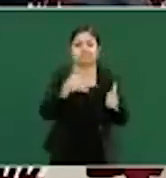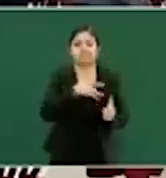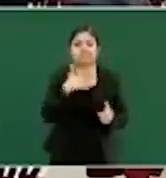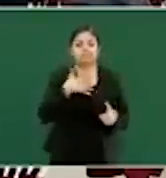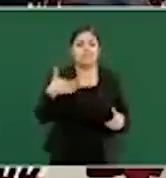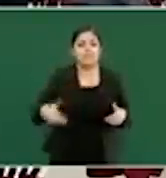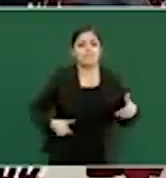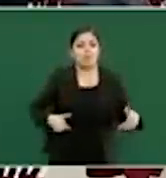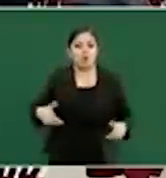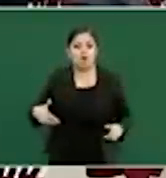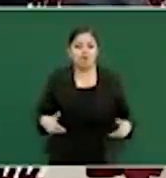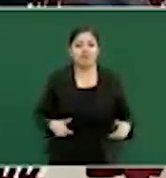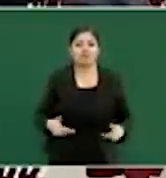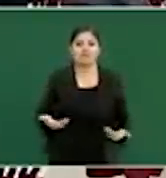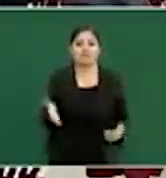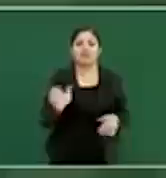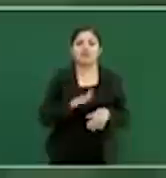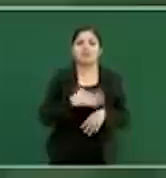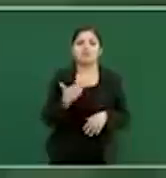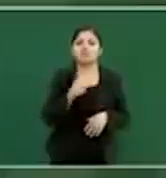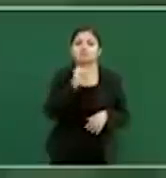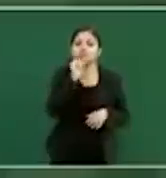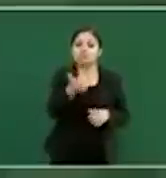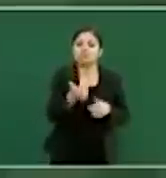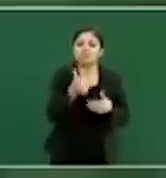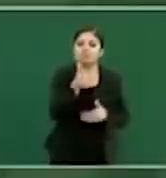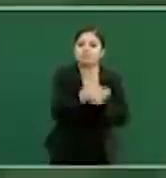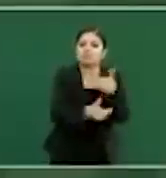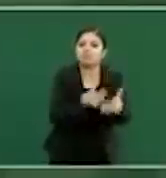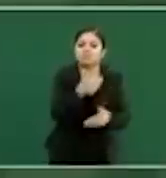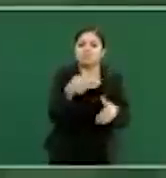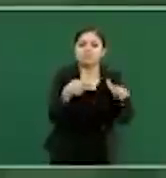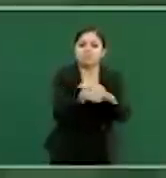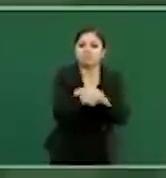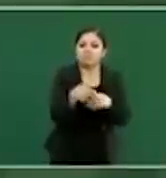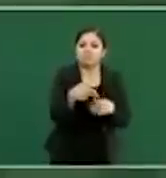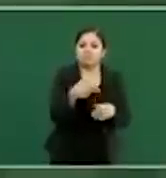de la ineficiencia, porque